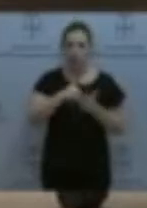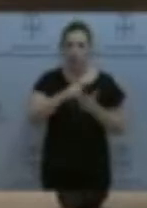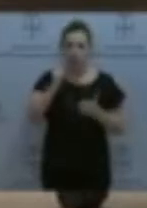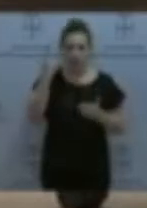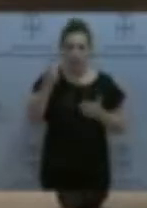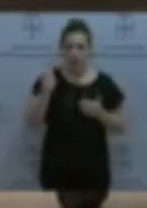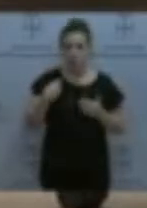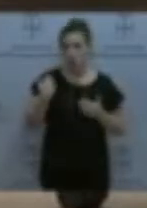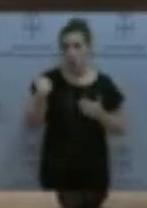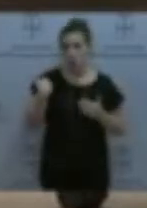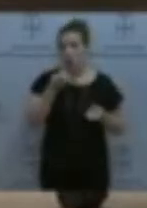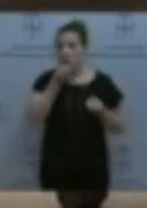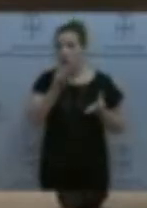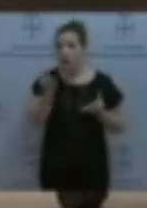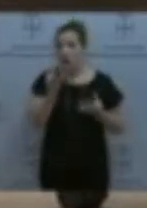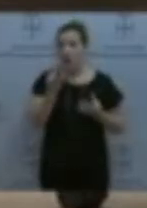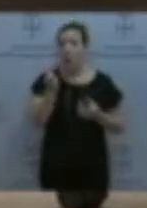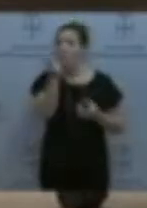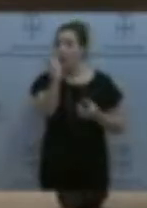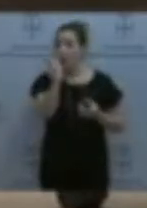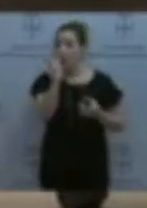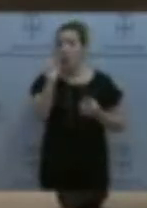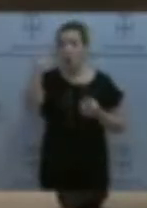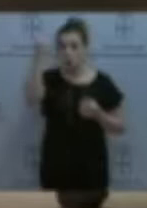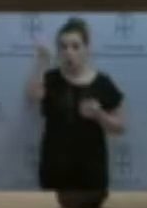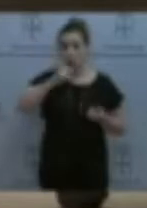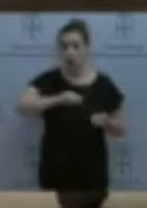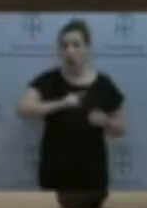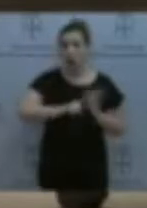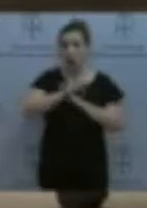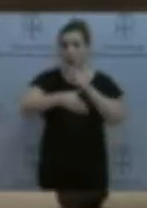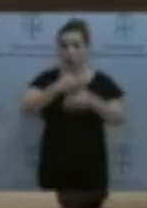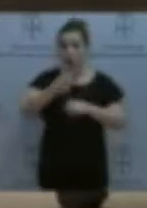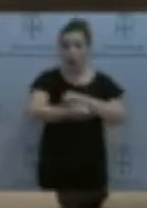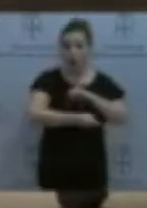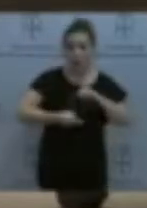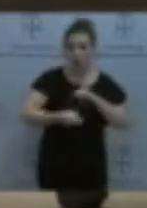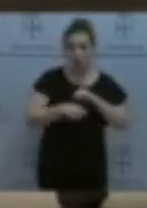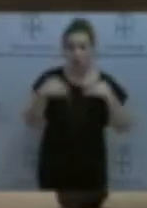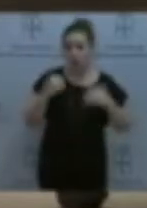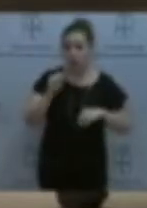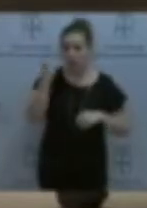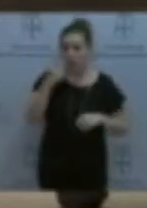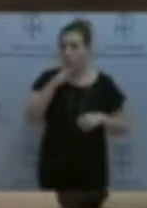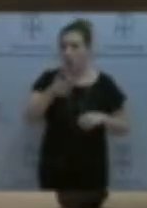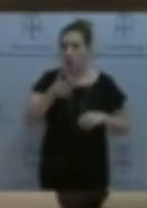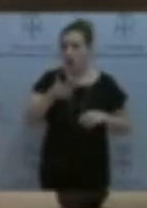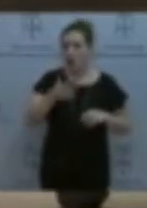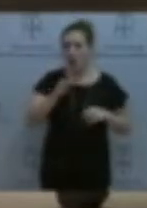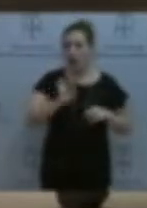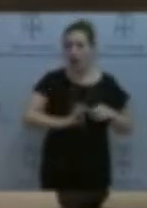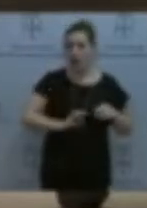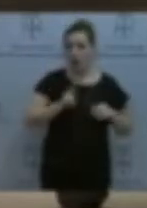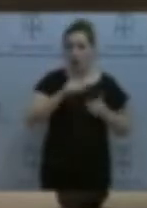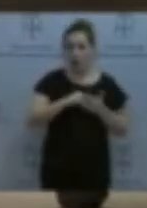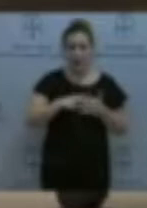luz, un 11% en el mes de agosto, que ha batido el récord, que se sitúa por encima de enero de 2007, un momento en el cual teníamos un problema grave